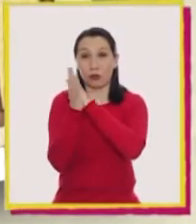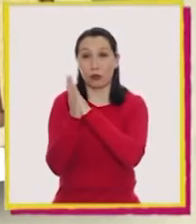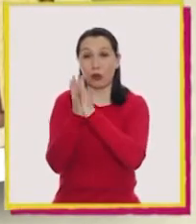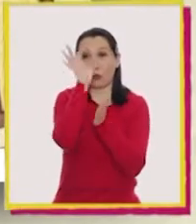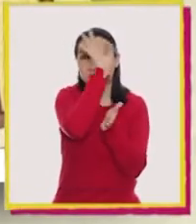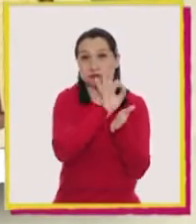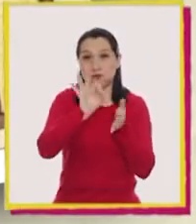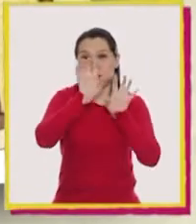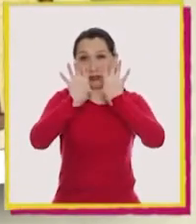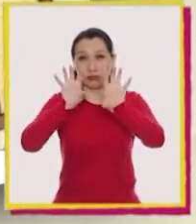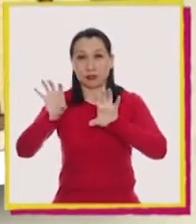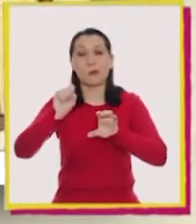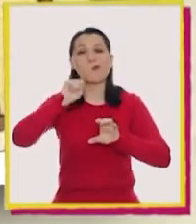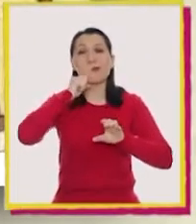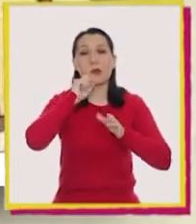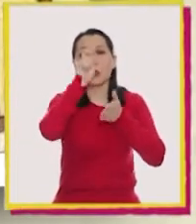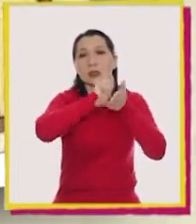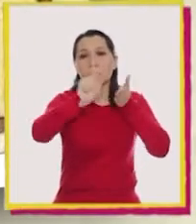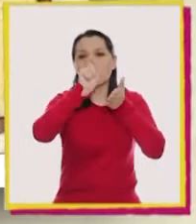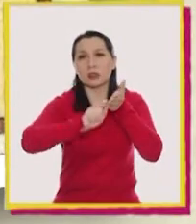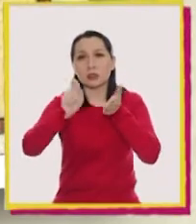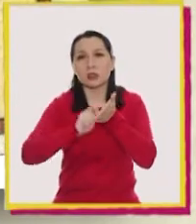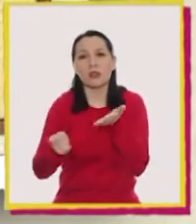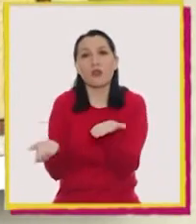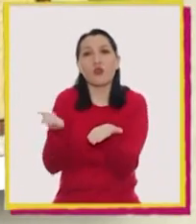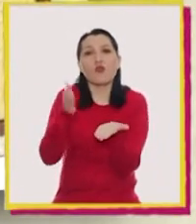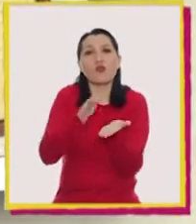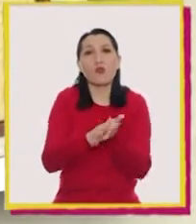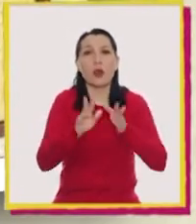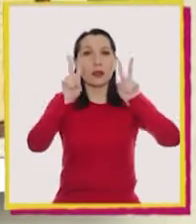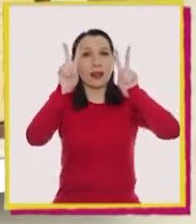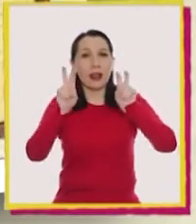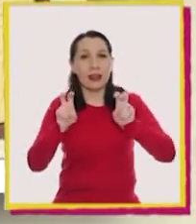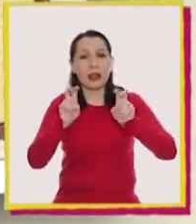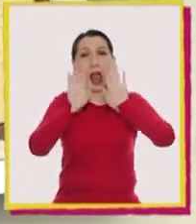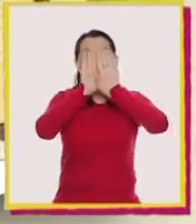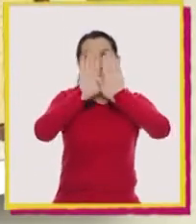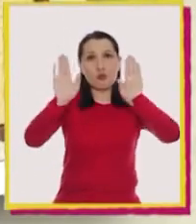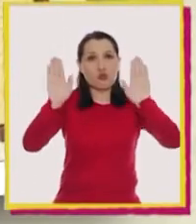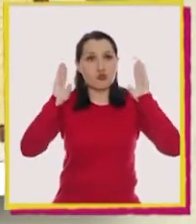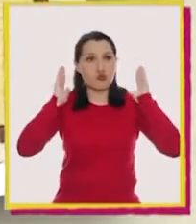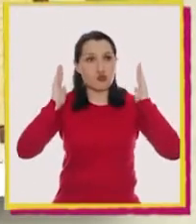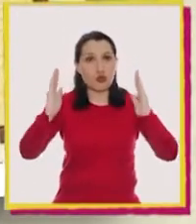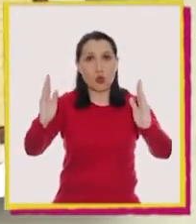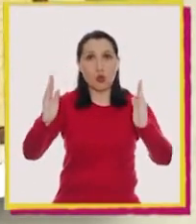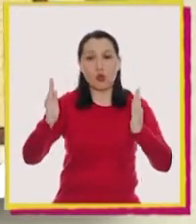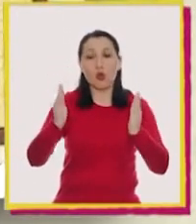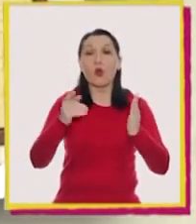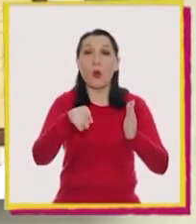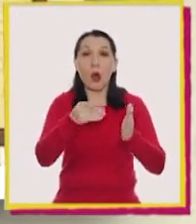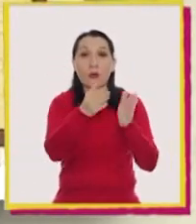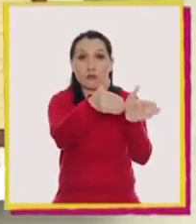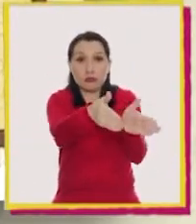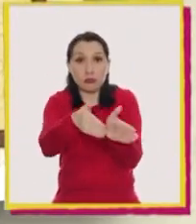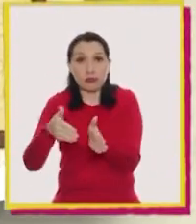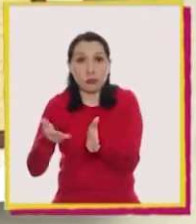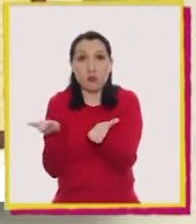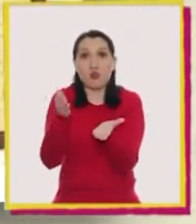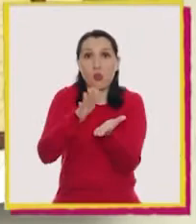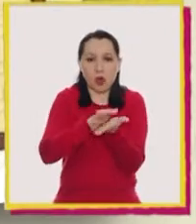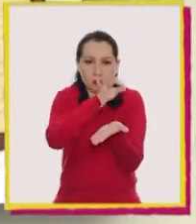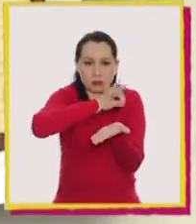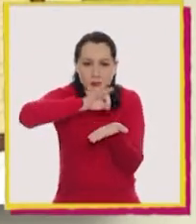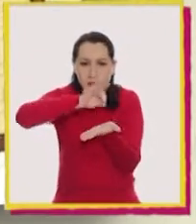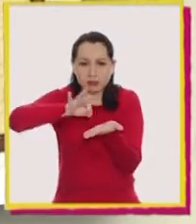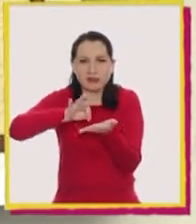Todos estos jeroglíficos son textos funerarios que se inscribían en los muros de las tumbas o en los ataúdes de los